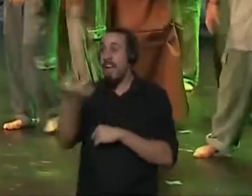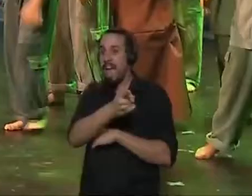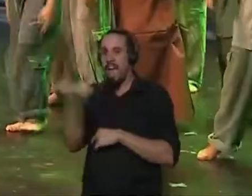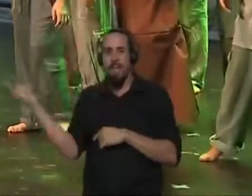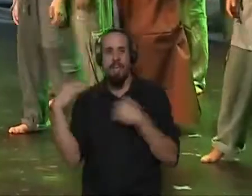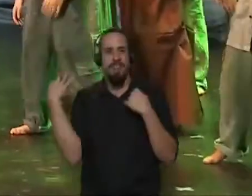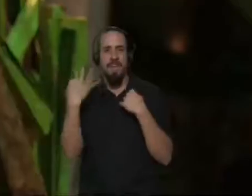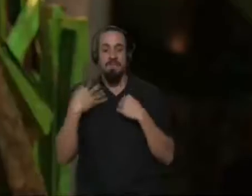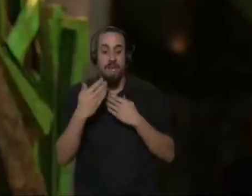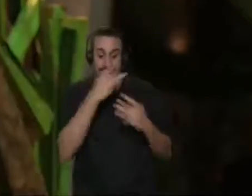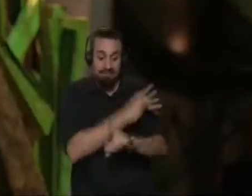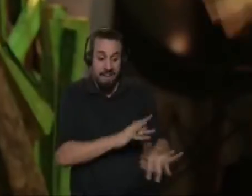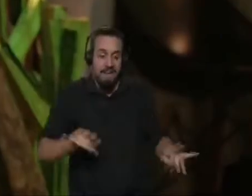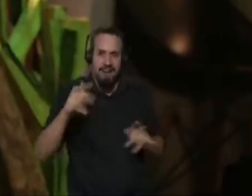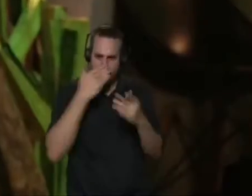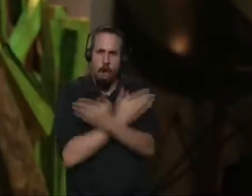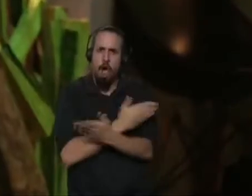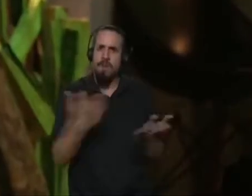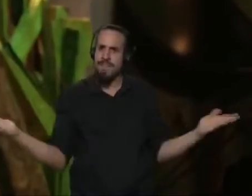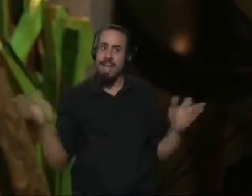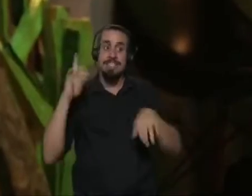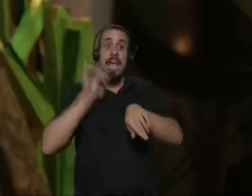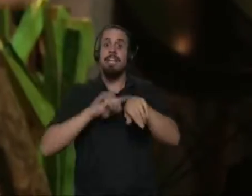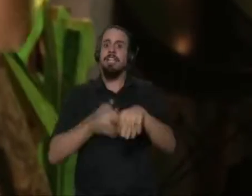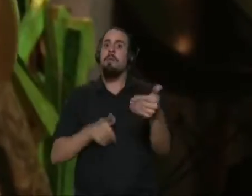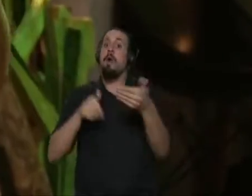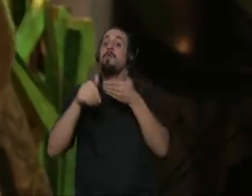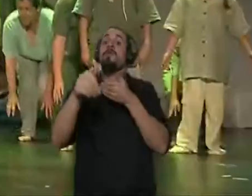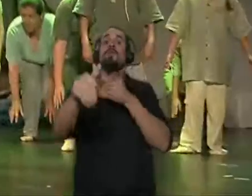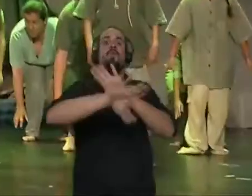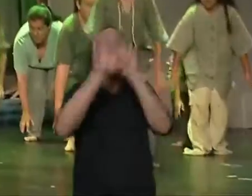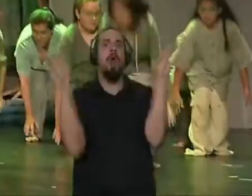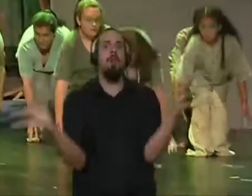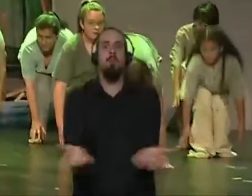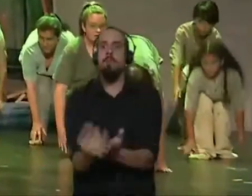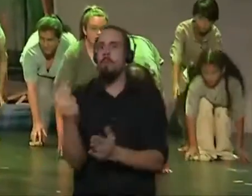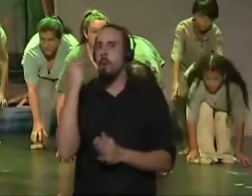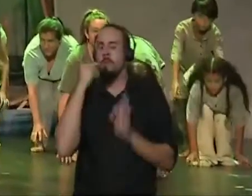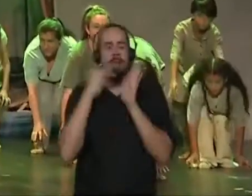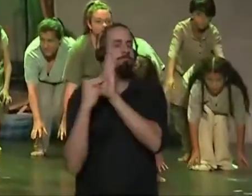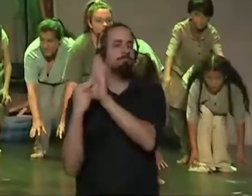esta tierra y a tiempo no tenerle miedo al mundo.